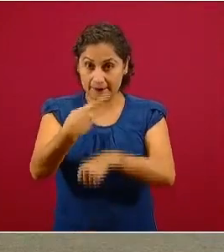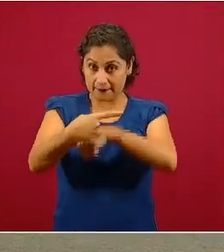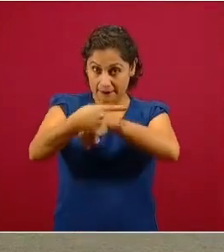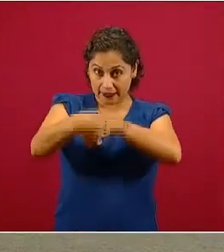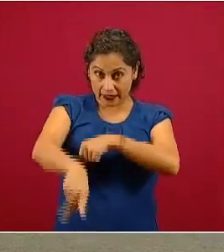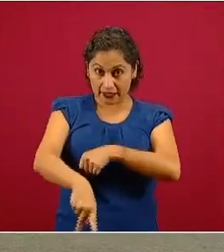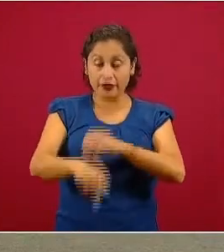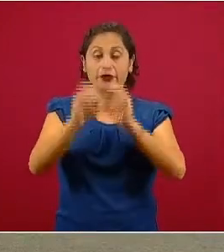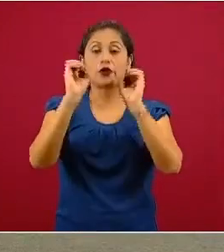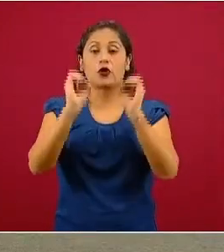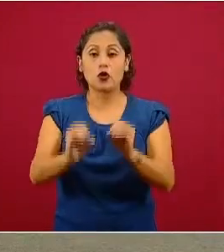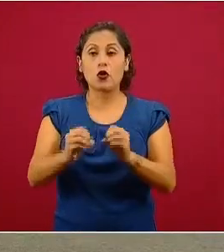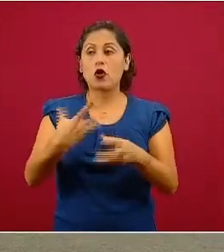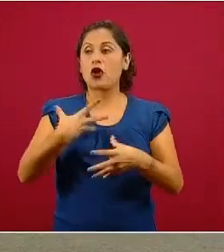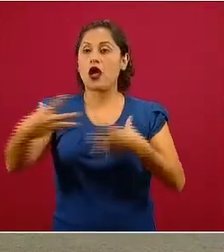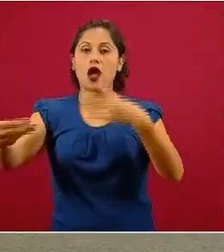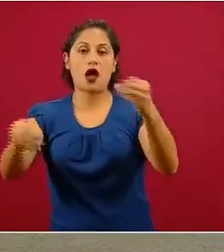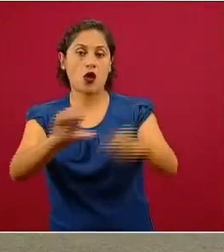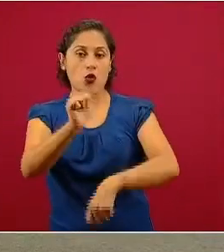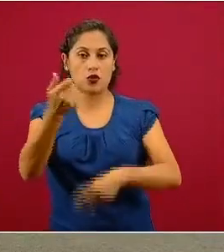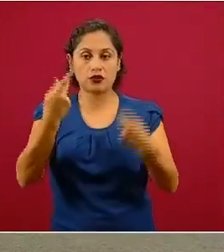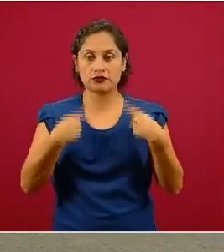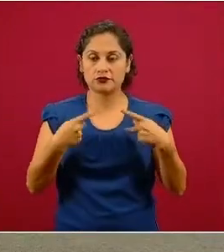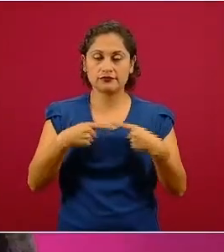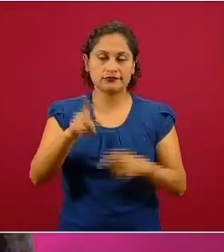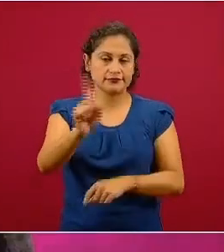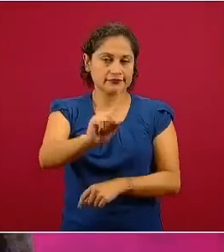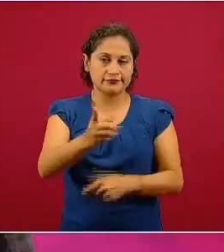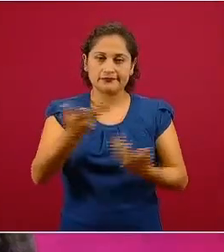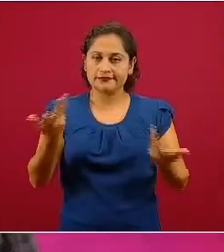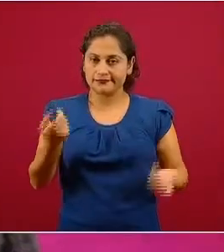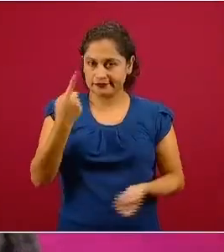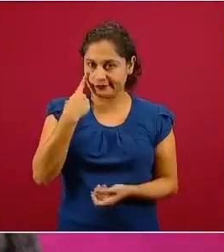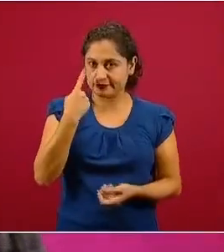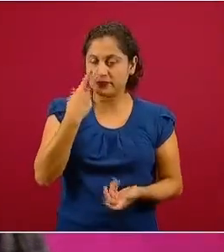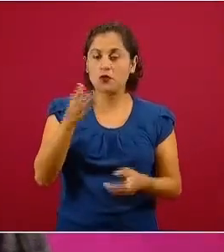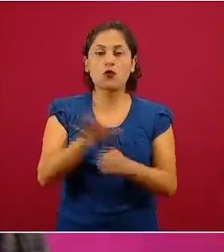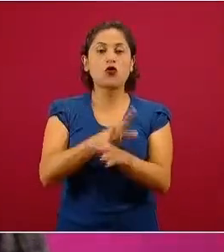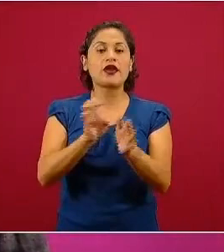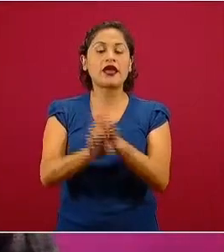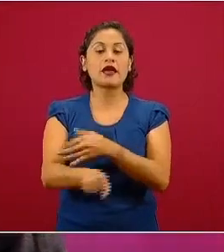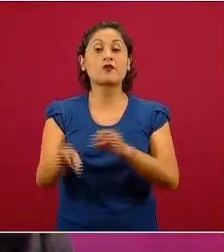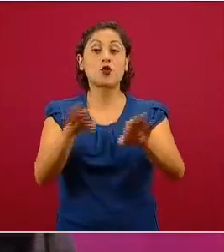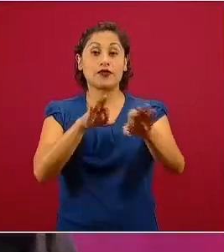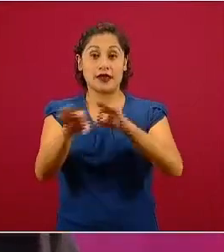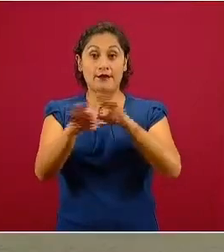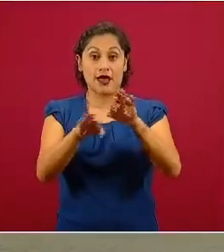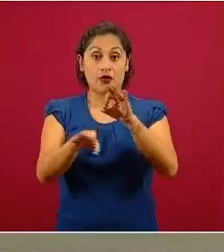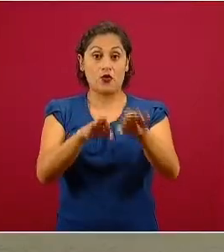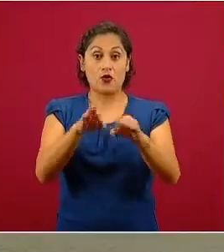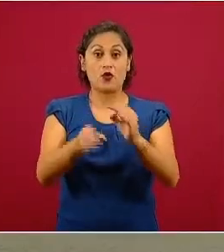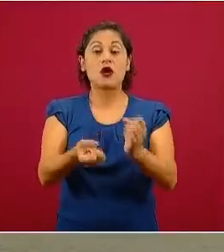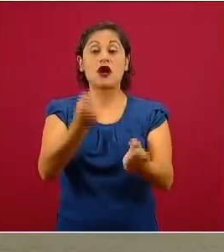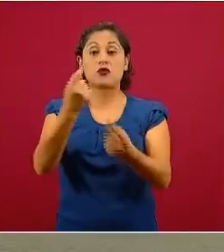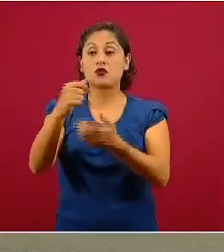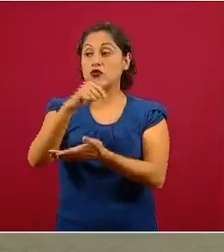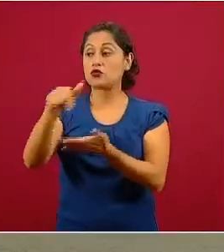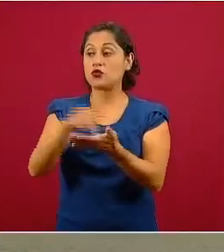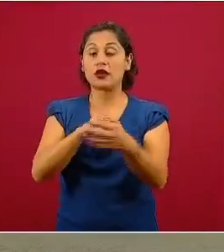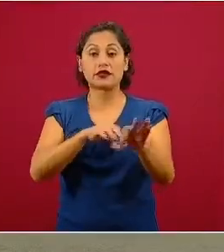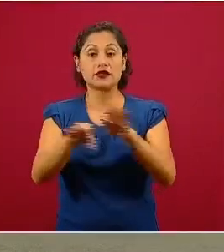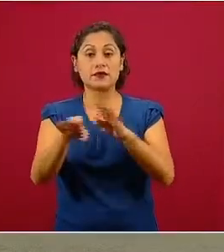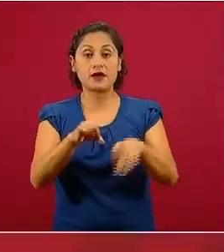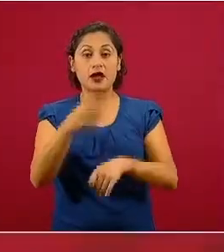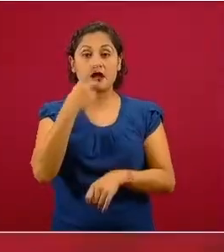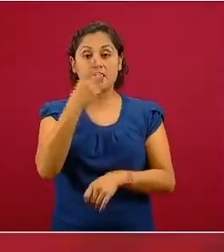personas. Esto ha resultado en situaciones absurdas en los ámbitos del trabajo que le impiden volver a la persona a